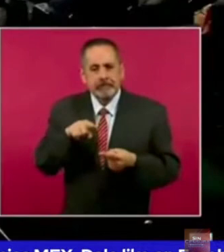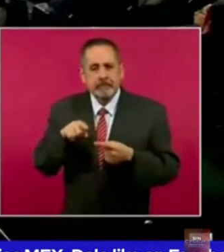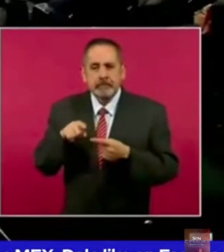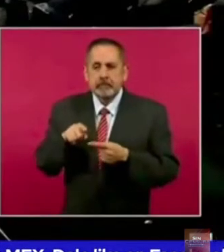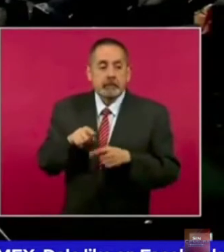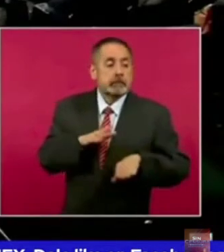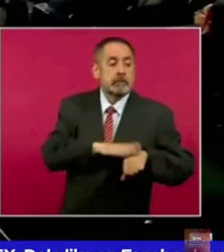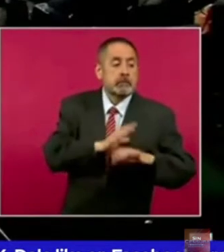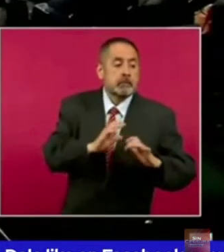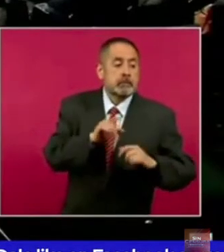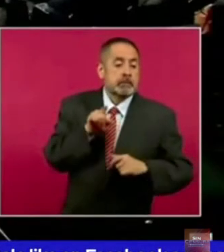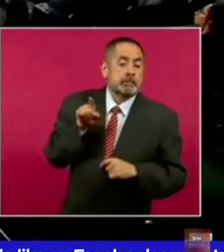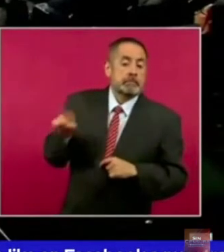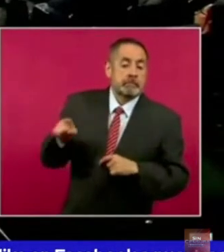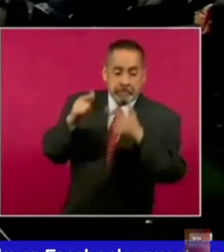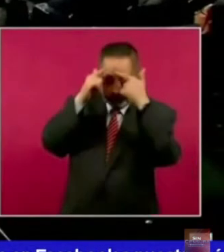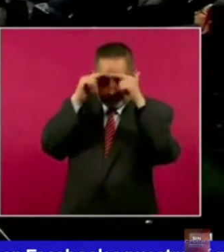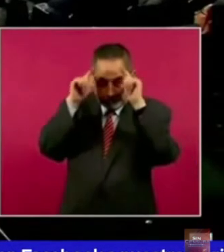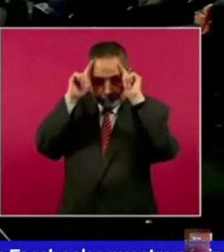para advertir